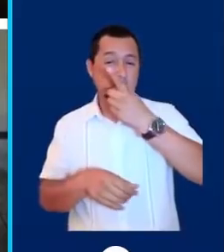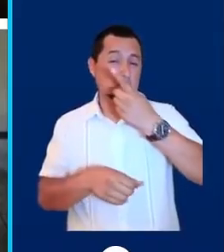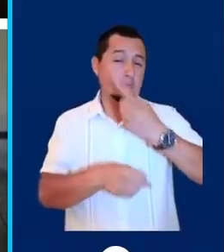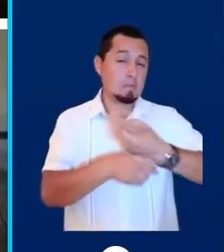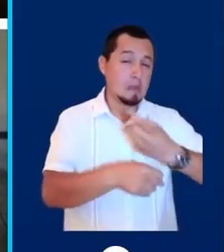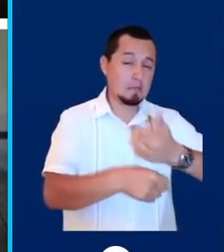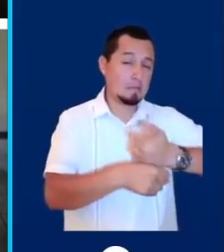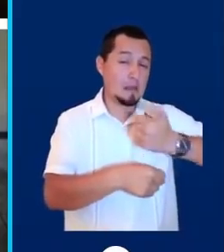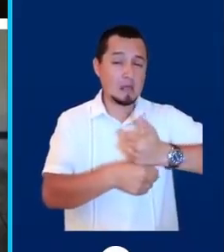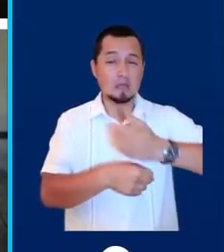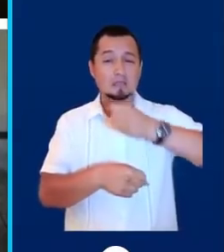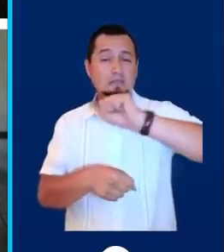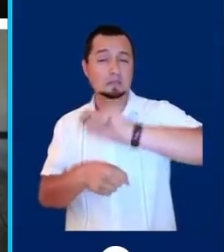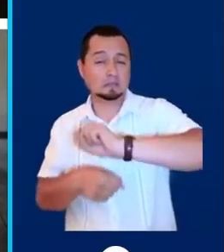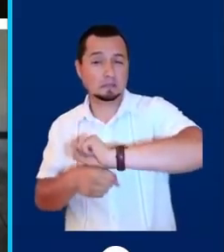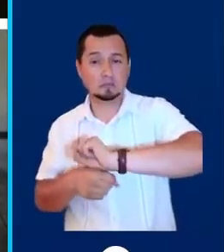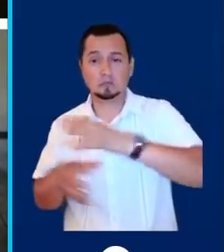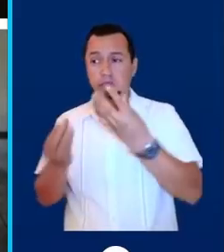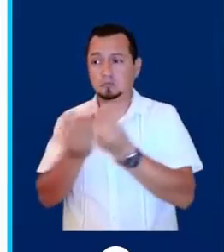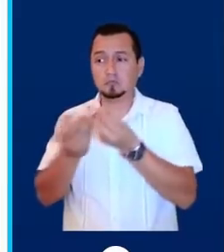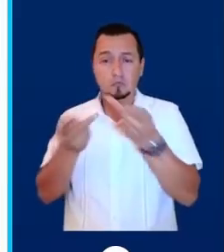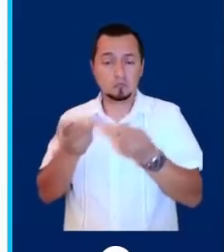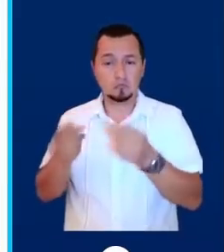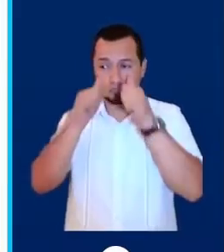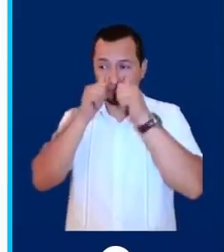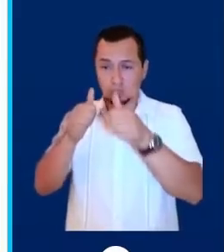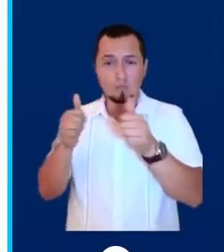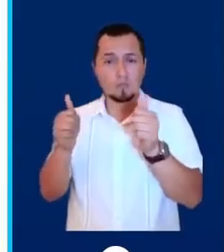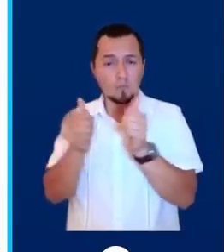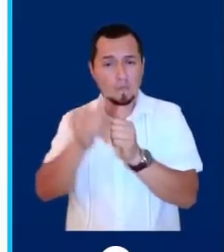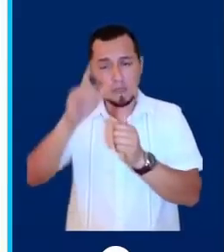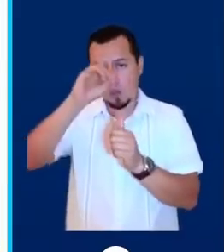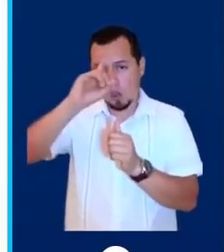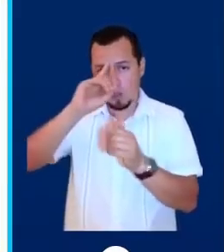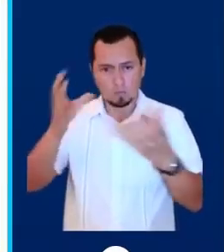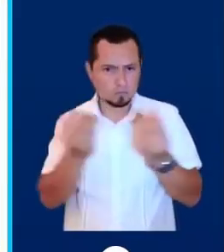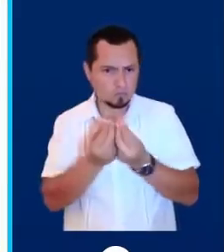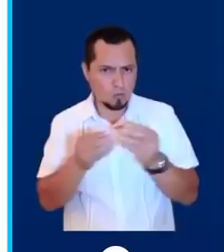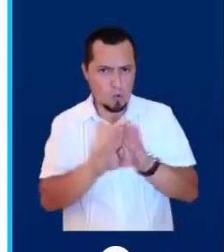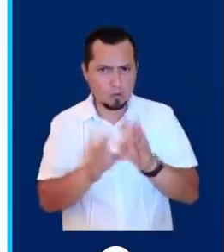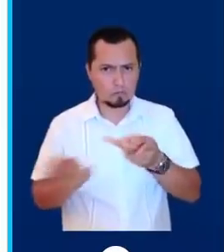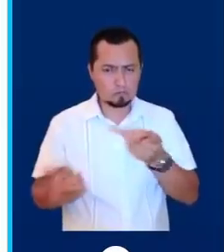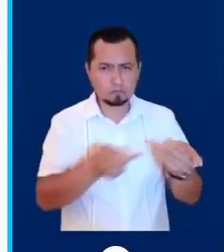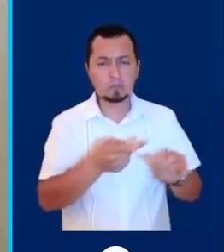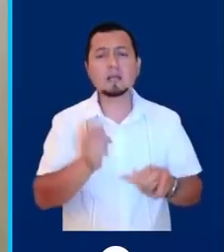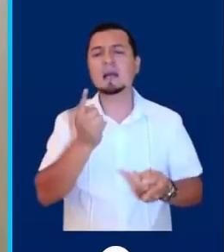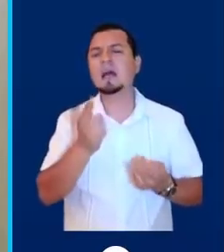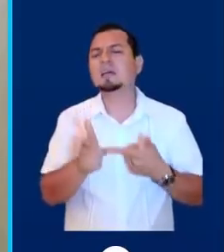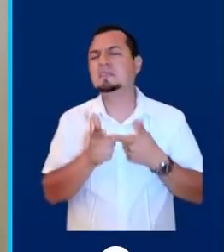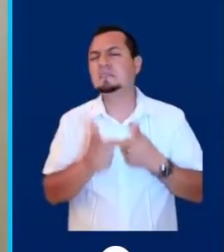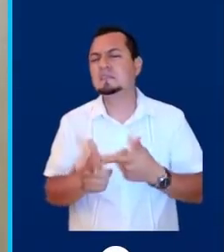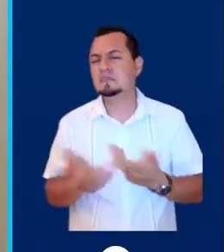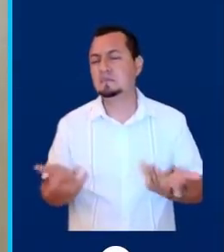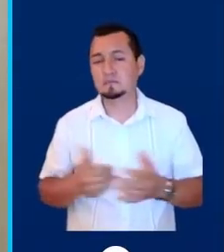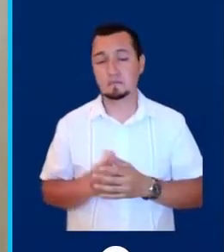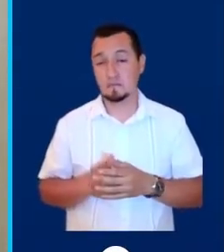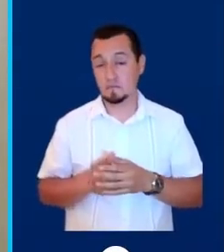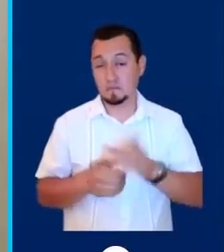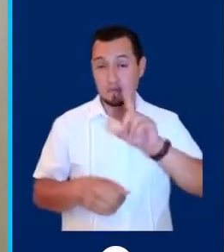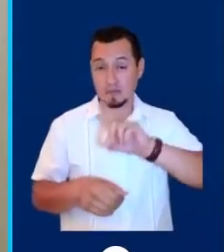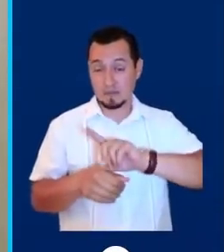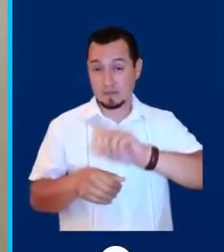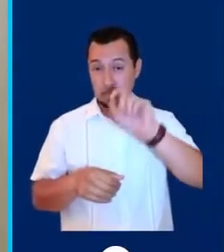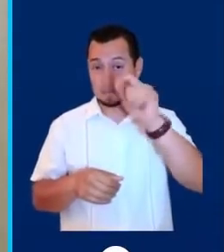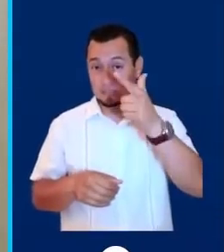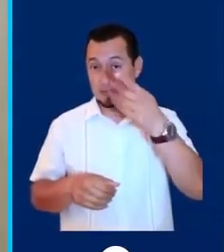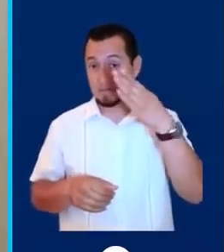tienen características que se han ido afinando cada mes a través del Consejo Técnico Escolar. ¿Qué sigue? A partir del 17 de